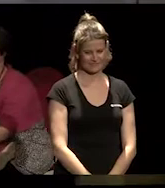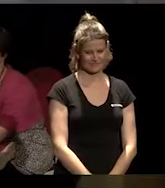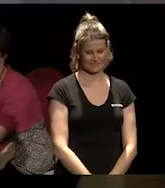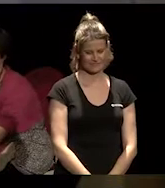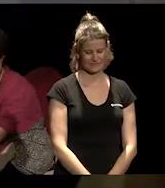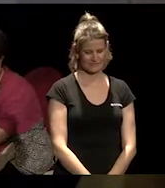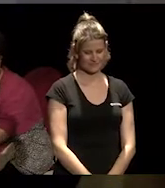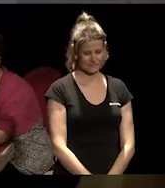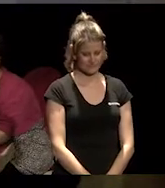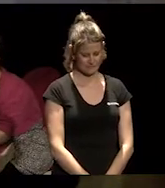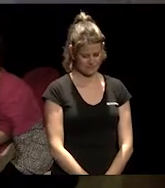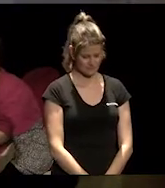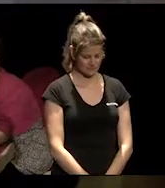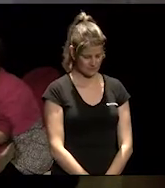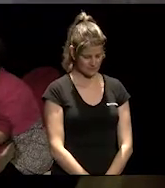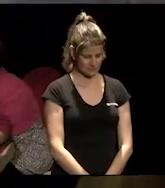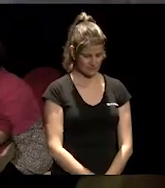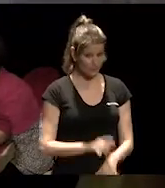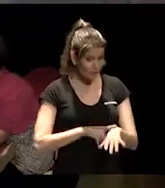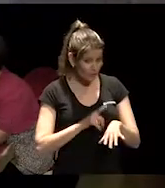Espera. Cronómetro.